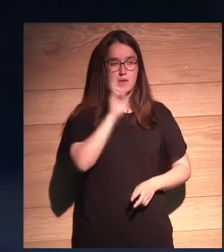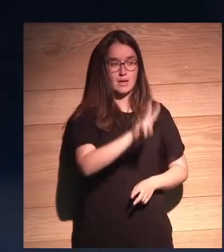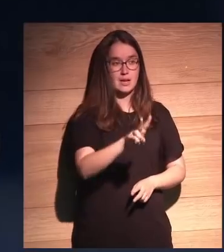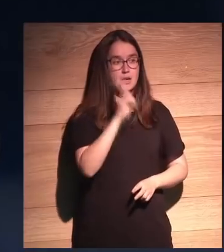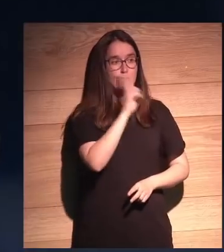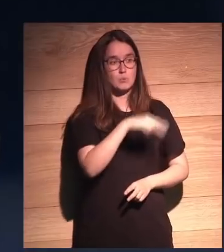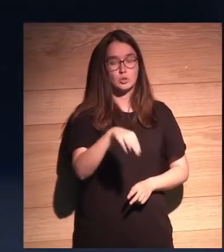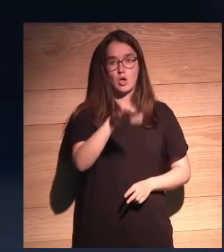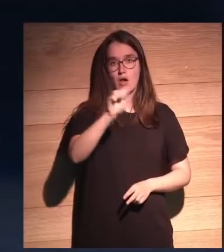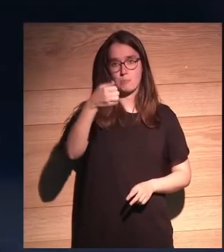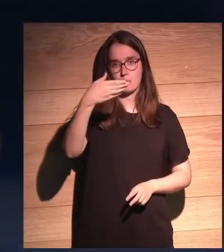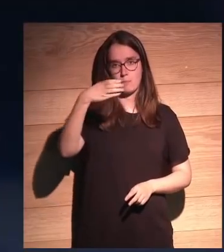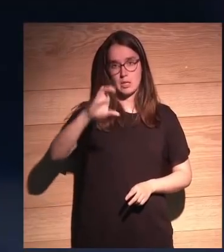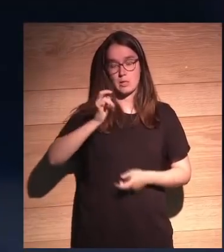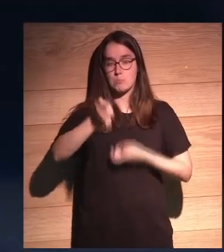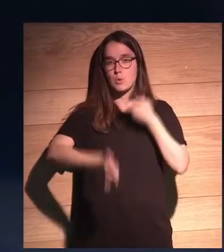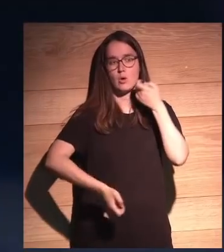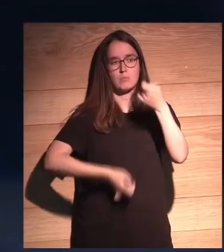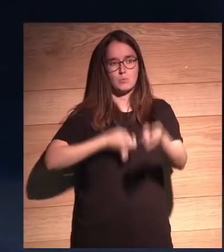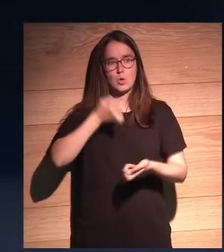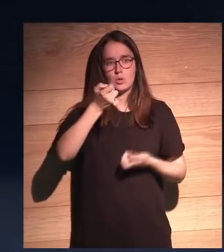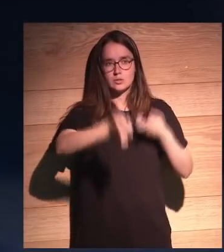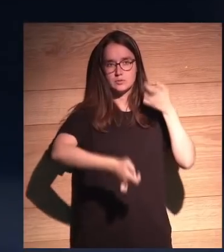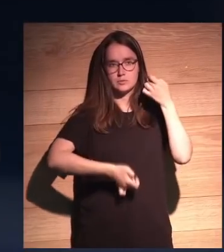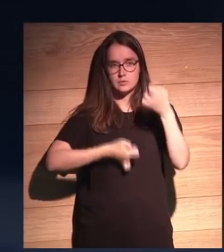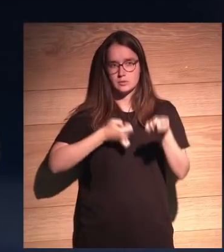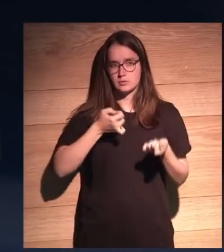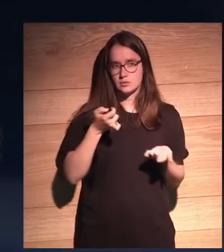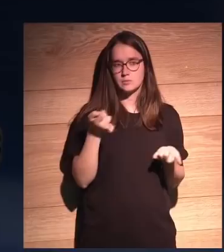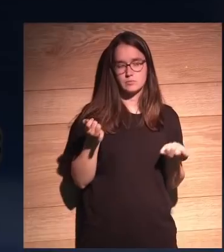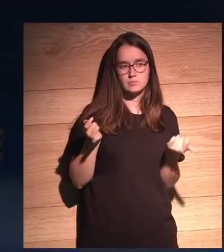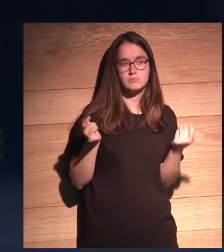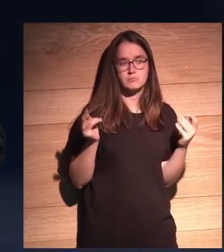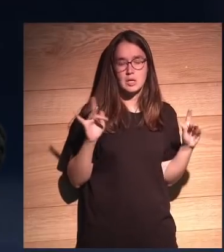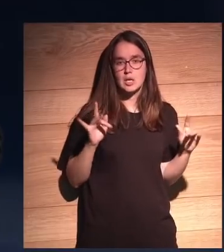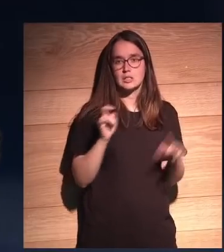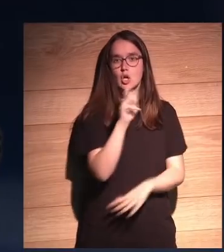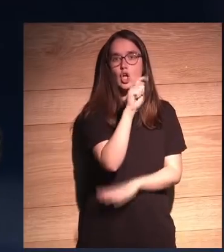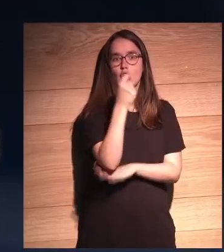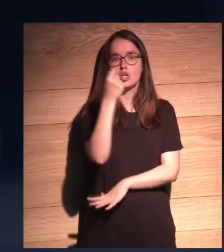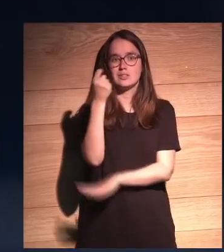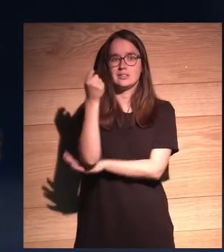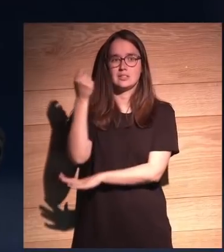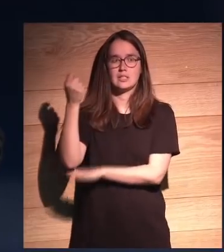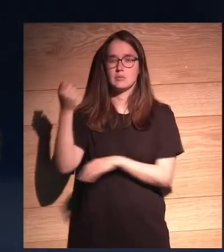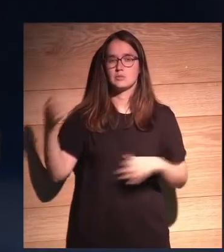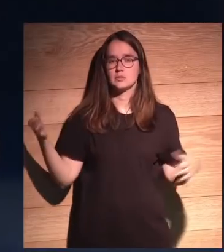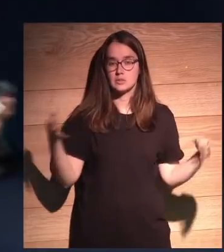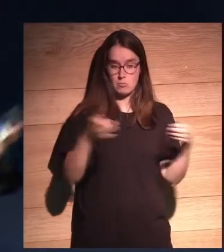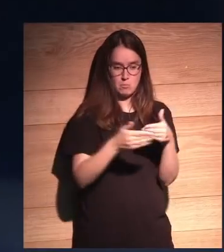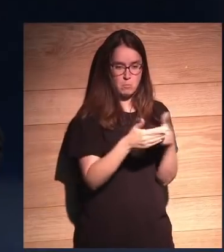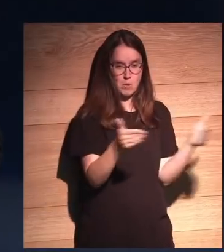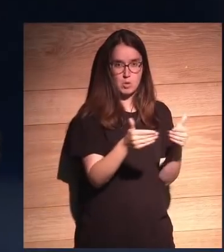ABC. O sea que poquito a poco sí que vamos consiguiendo que se abran puertas